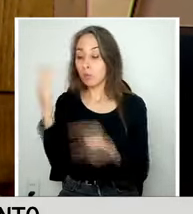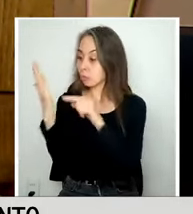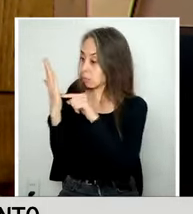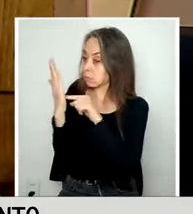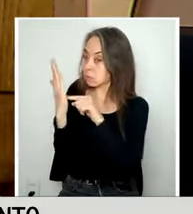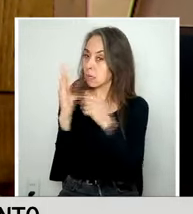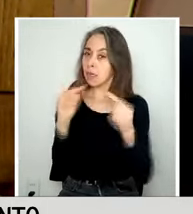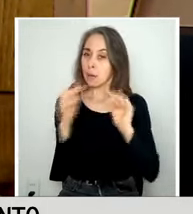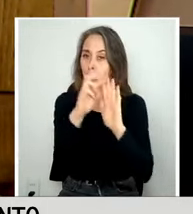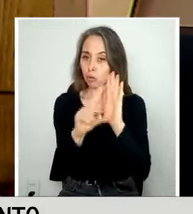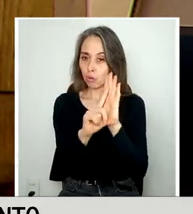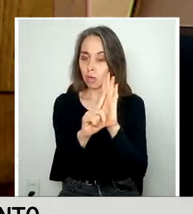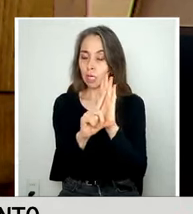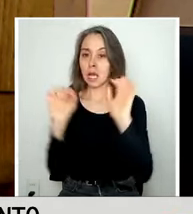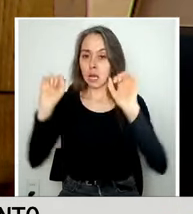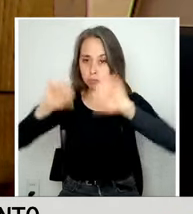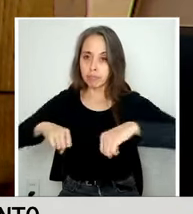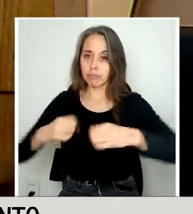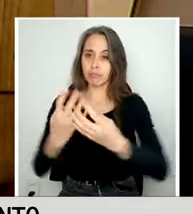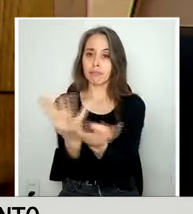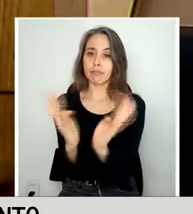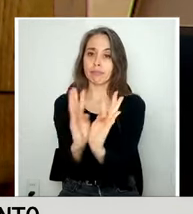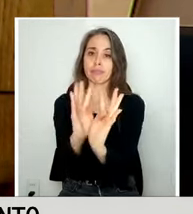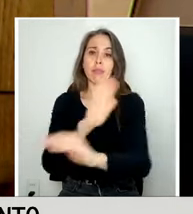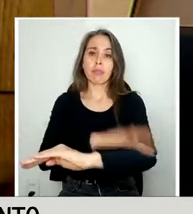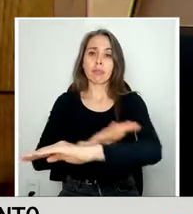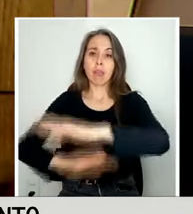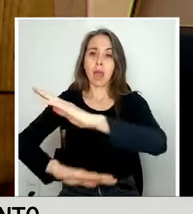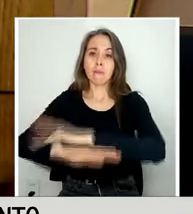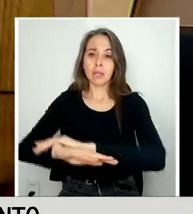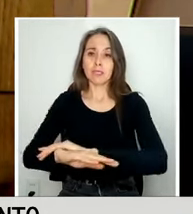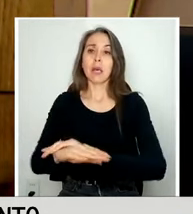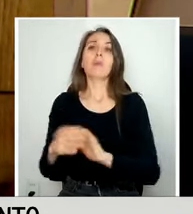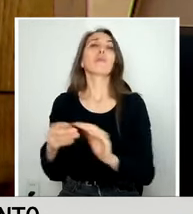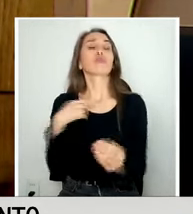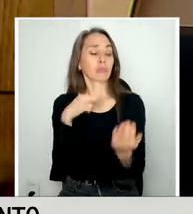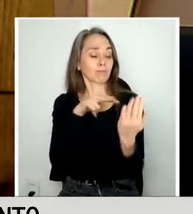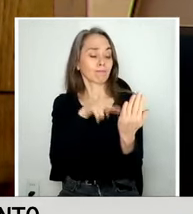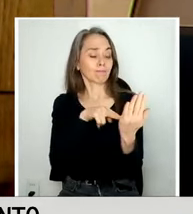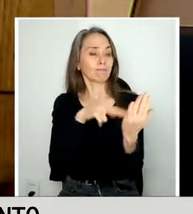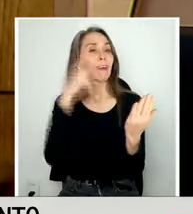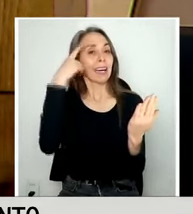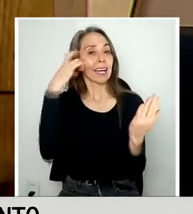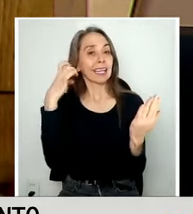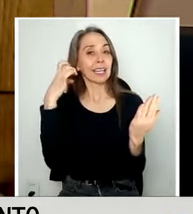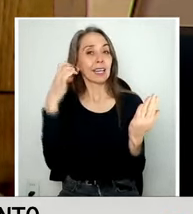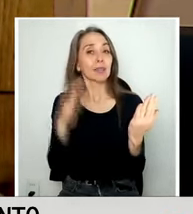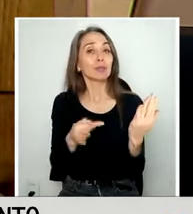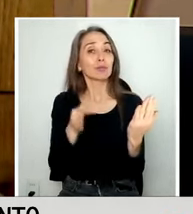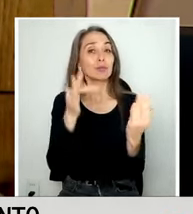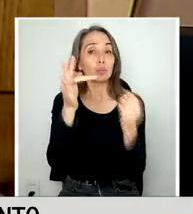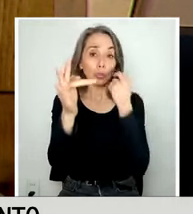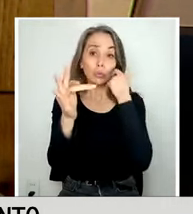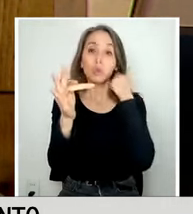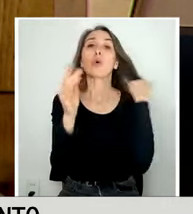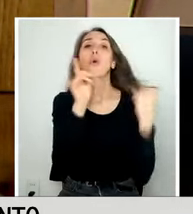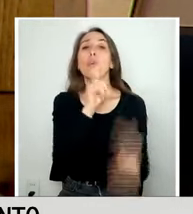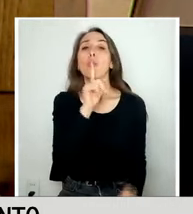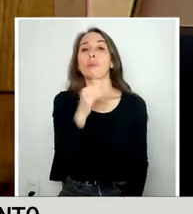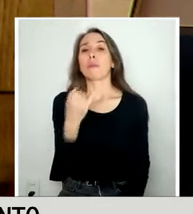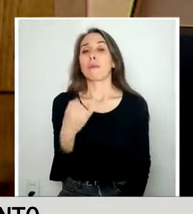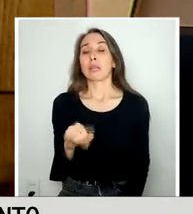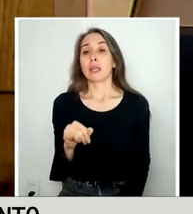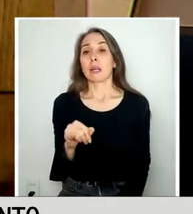de forma transversal y es por lo cual uno cree que finalmente este